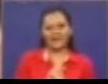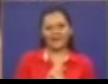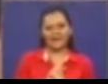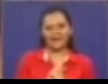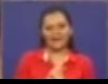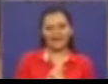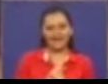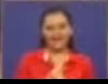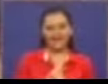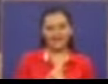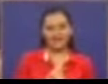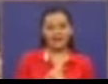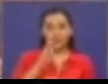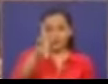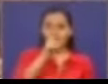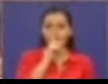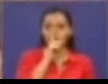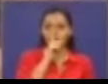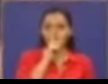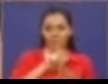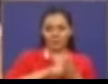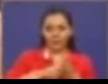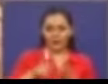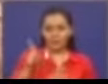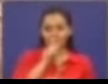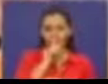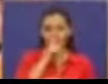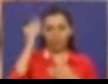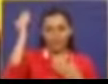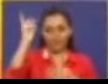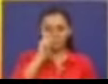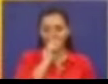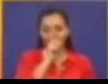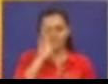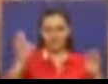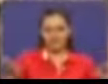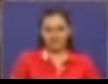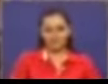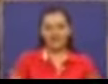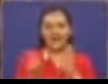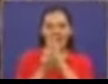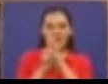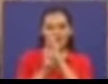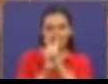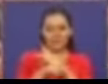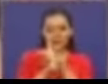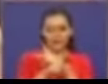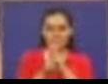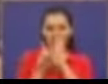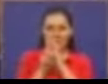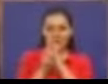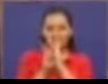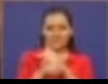sector. Después me glosa con teoría por hacer proselitivo político en este espacio. Alerta Productos, compañeros, alerta.